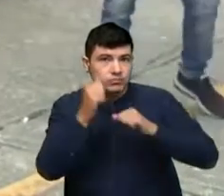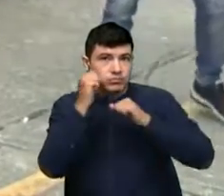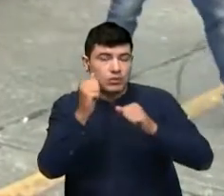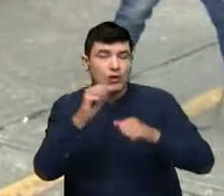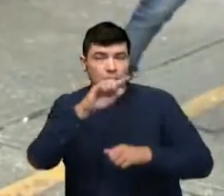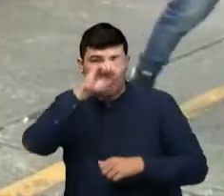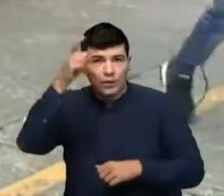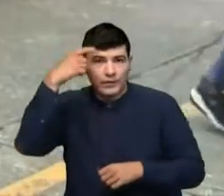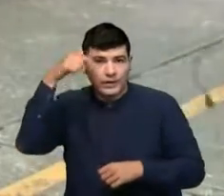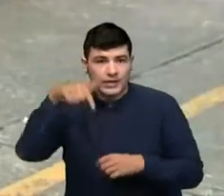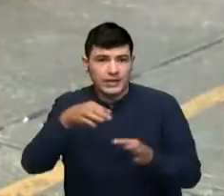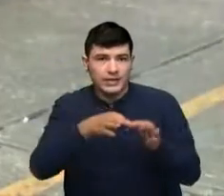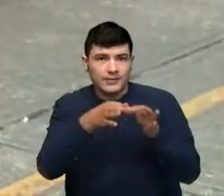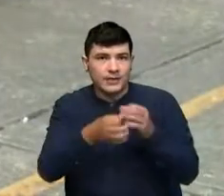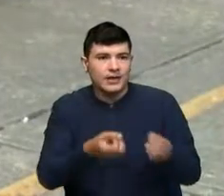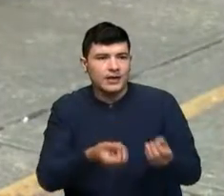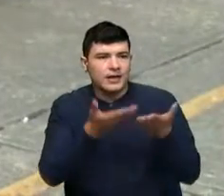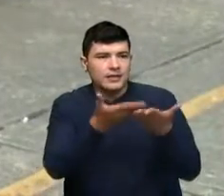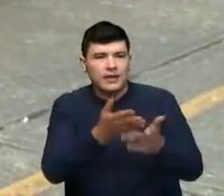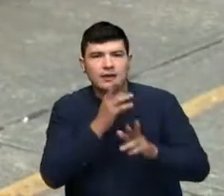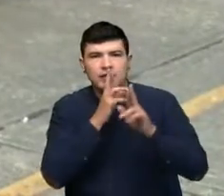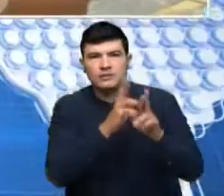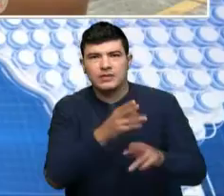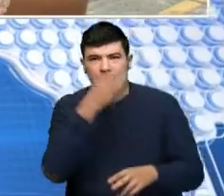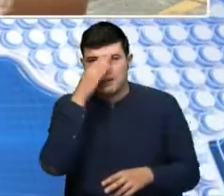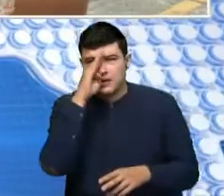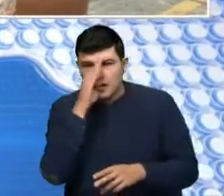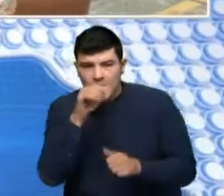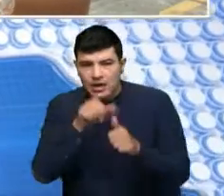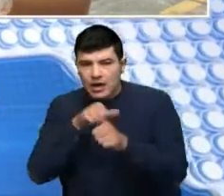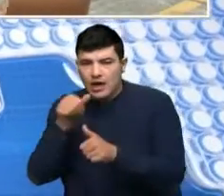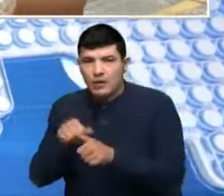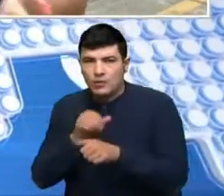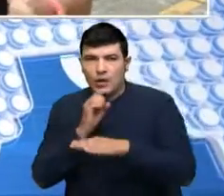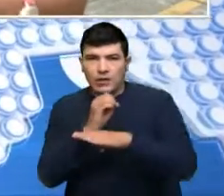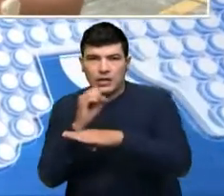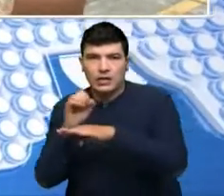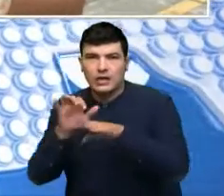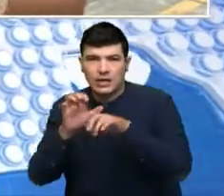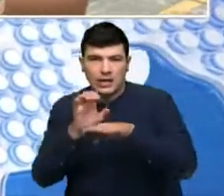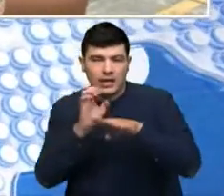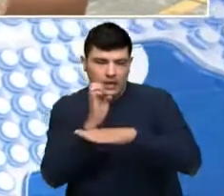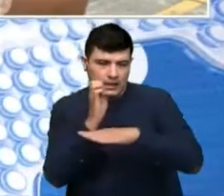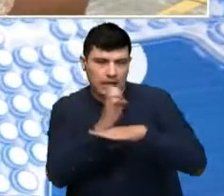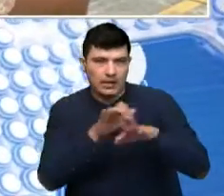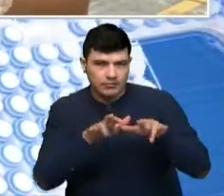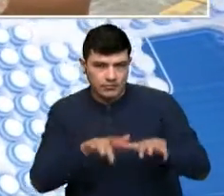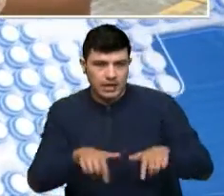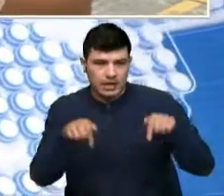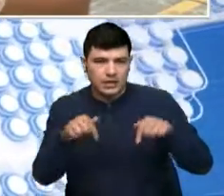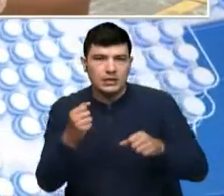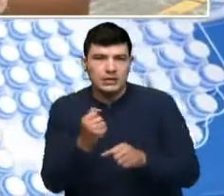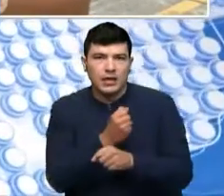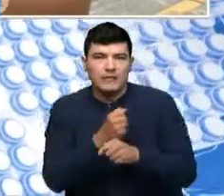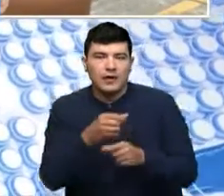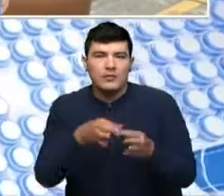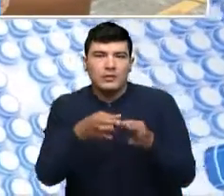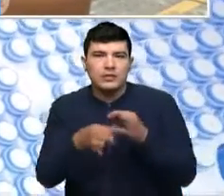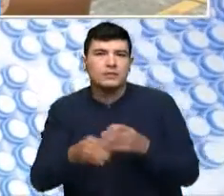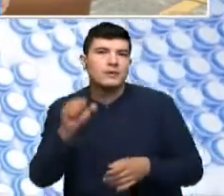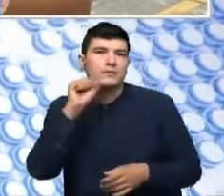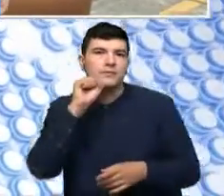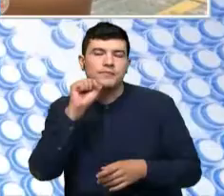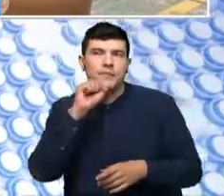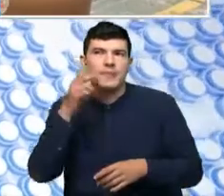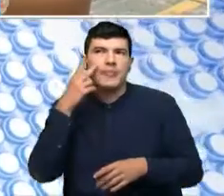gobierno local para dar respuesta a las inquietudes que competen a cada una de estas organizaciones que operan aquí en Barranca Bermeja. Por el momento, la información